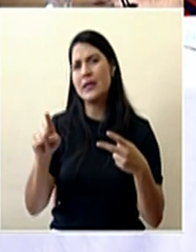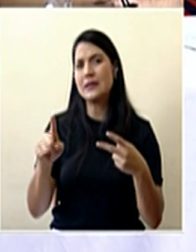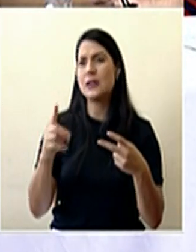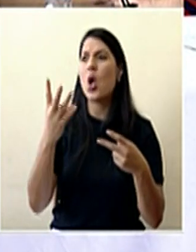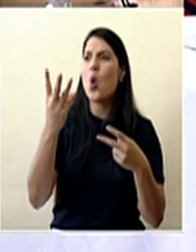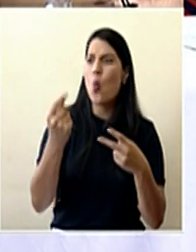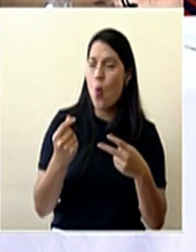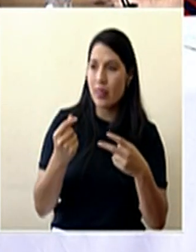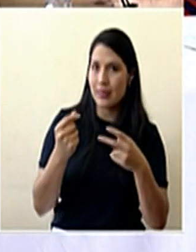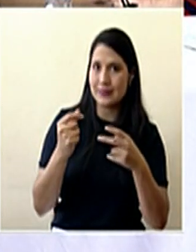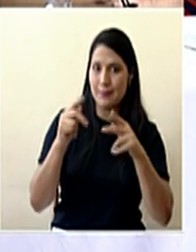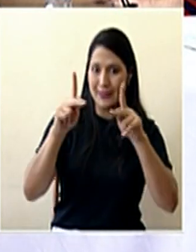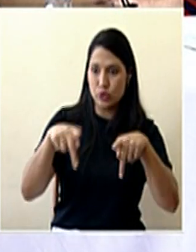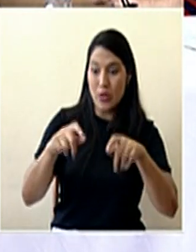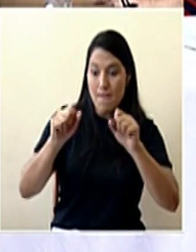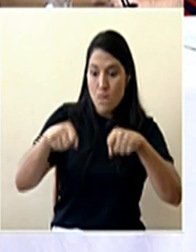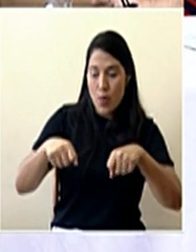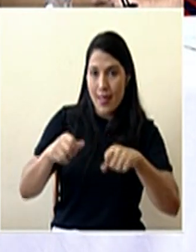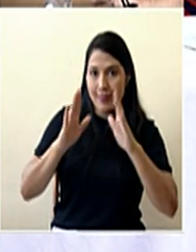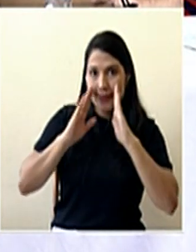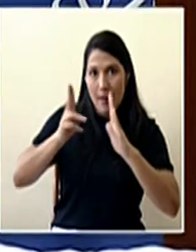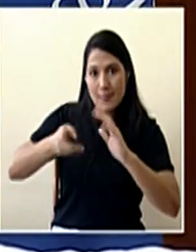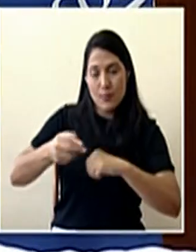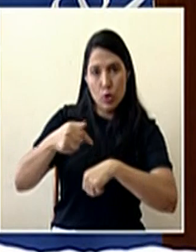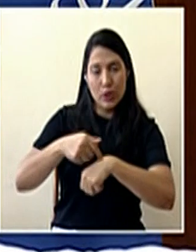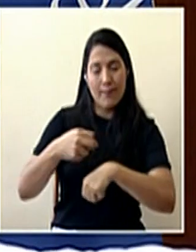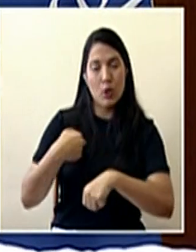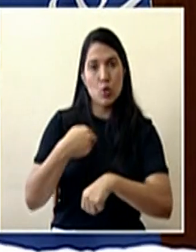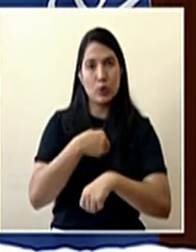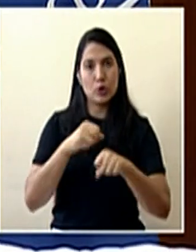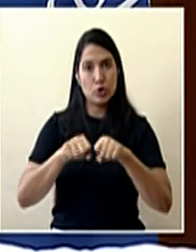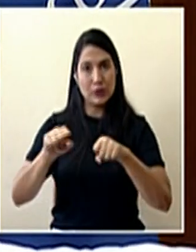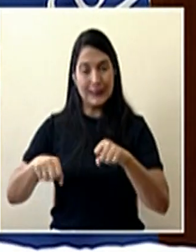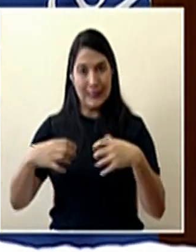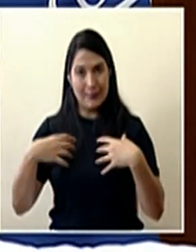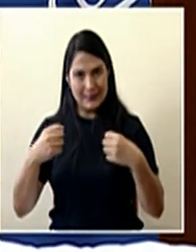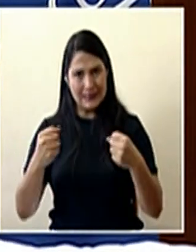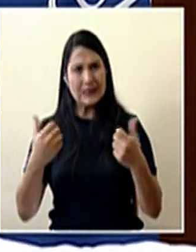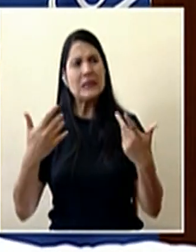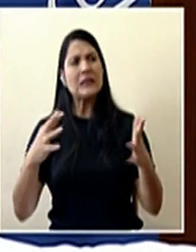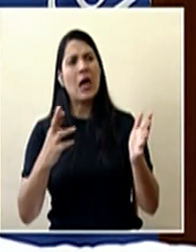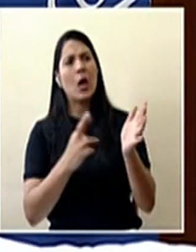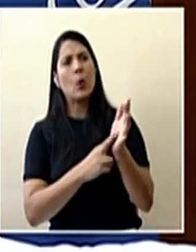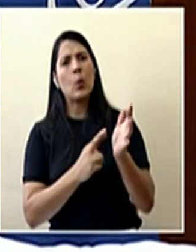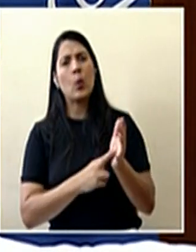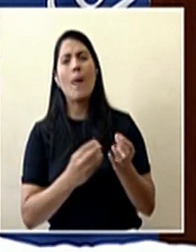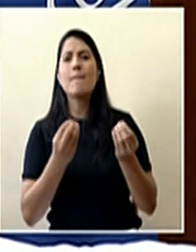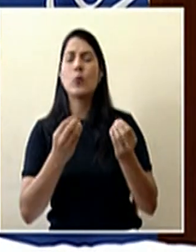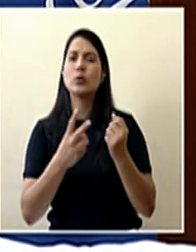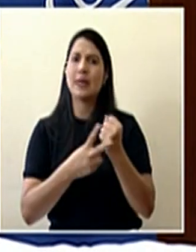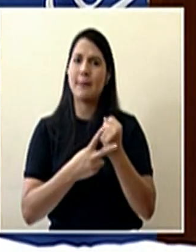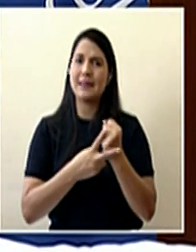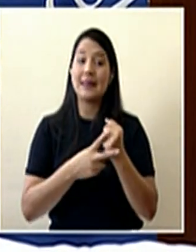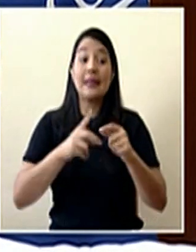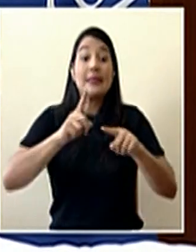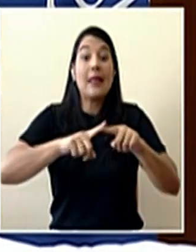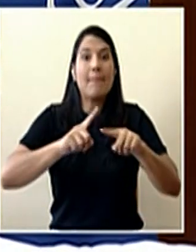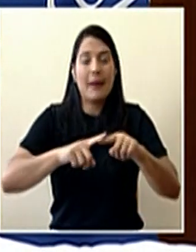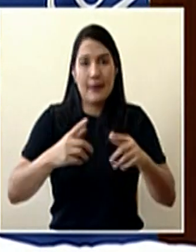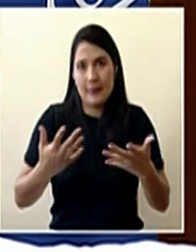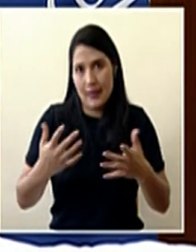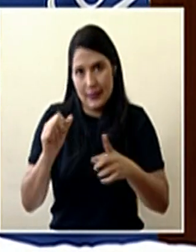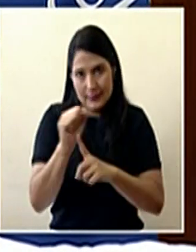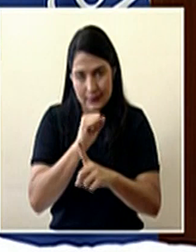salud? Ministro. Bueno, eso va a depender, ya lo hemos dicho muchas veces, del comportamiento, porque no es lo